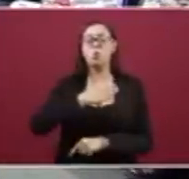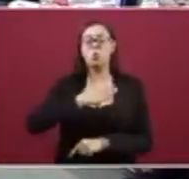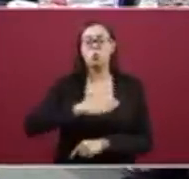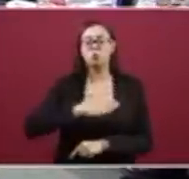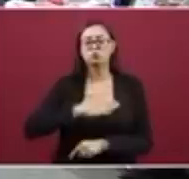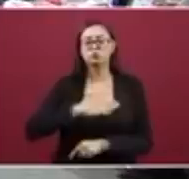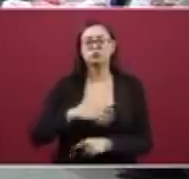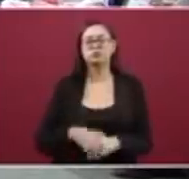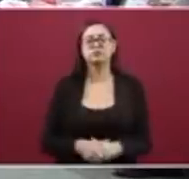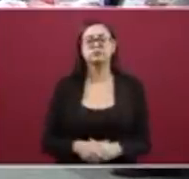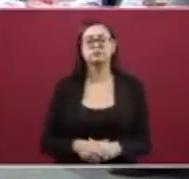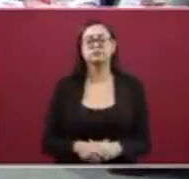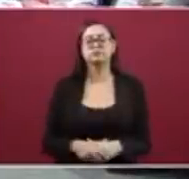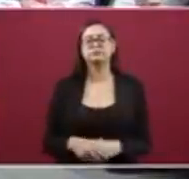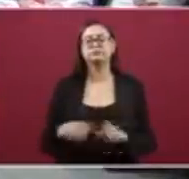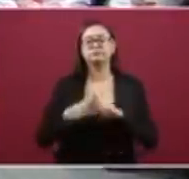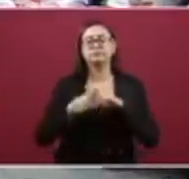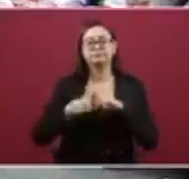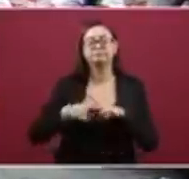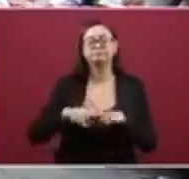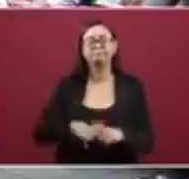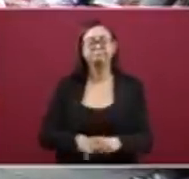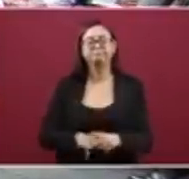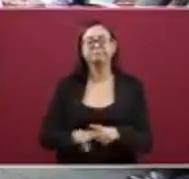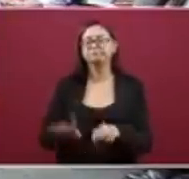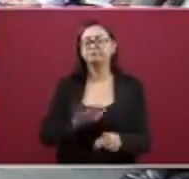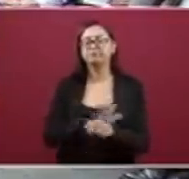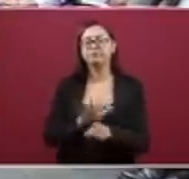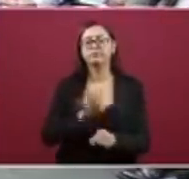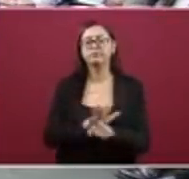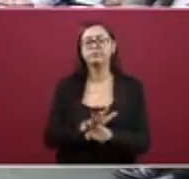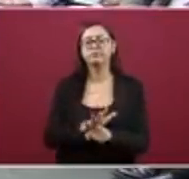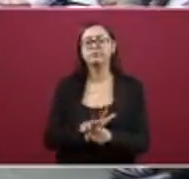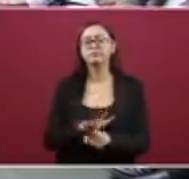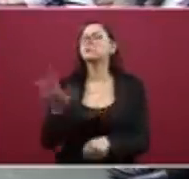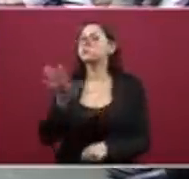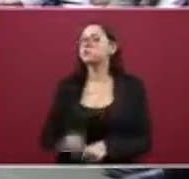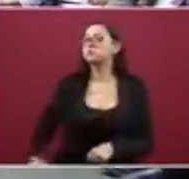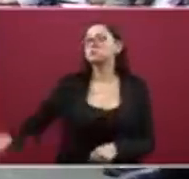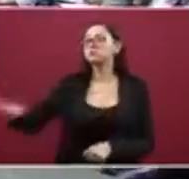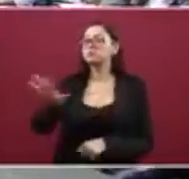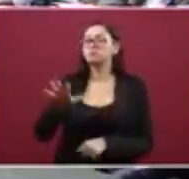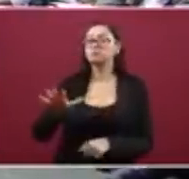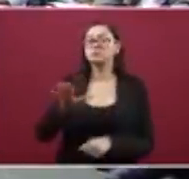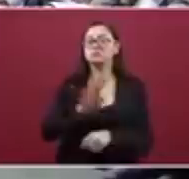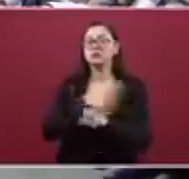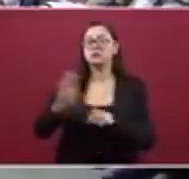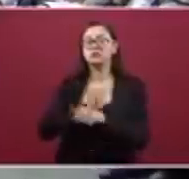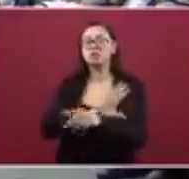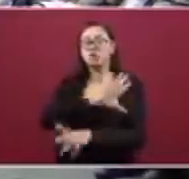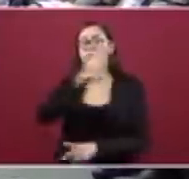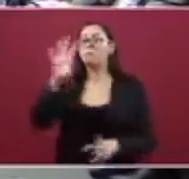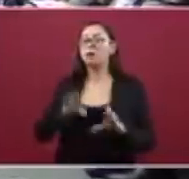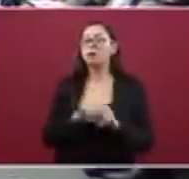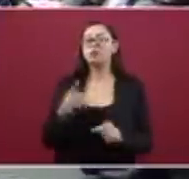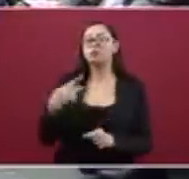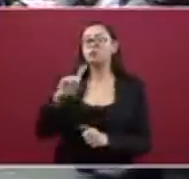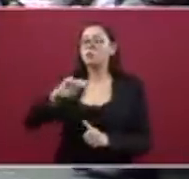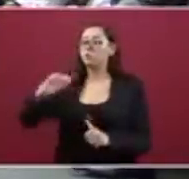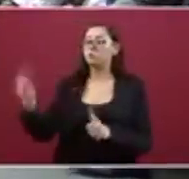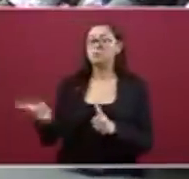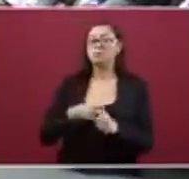empezando por aplicar el criterio de que por el bien de todos primero los pobres es un timbre de